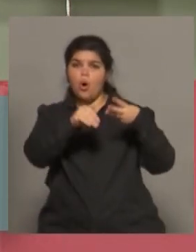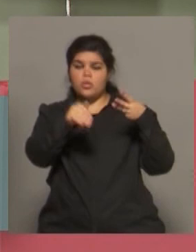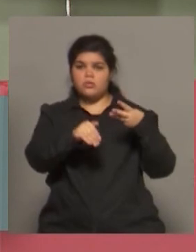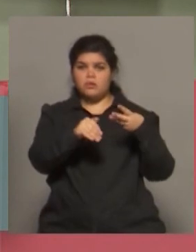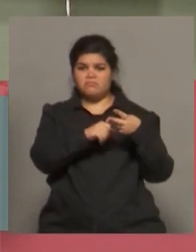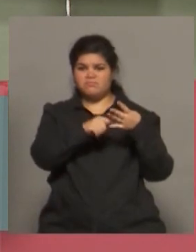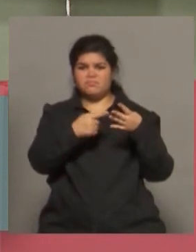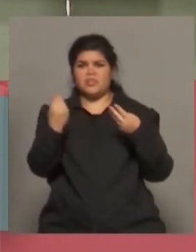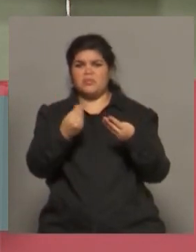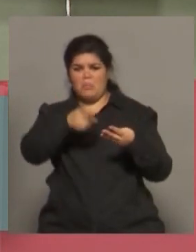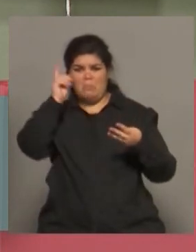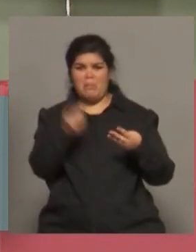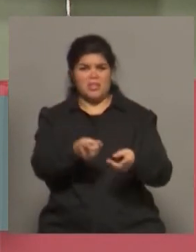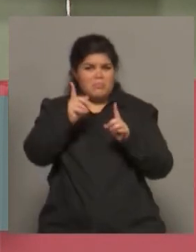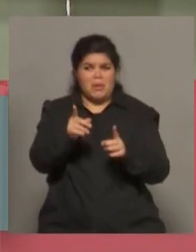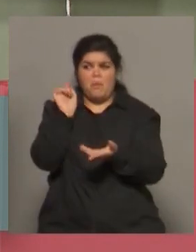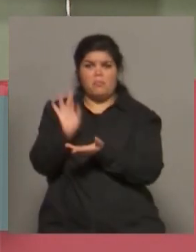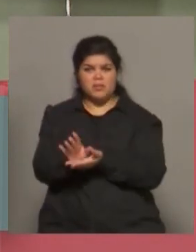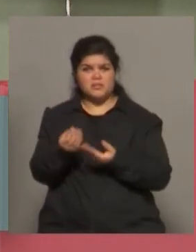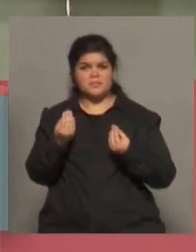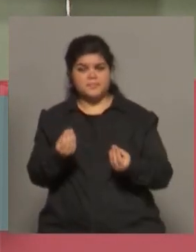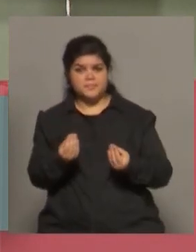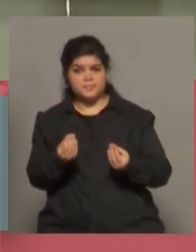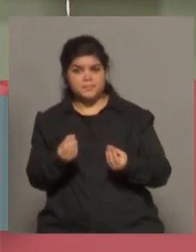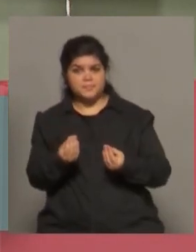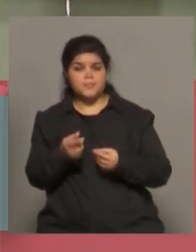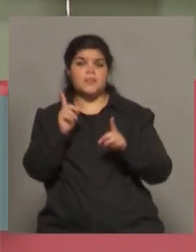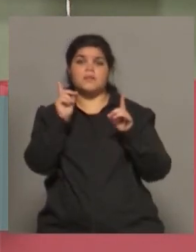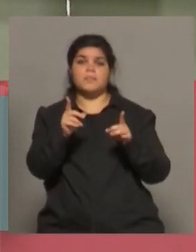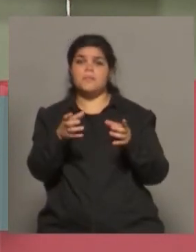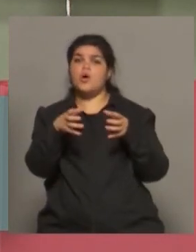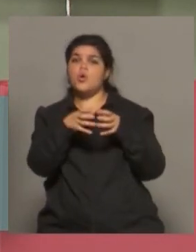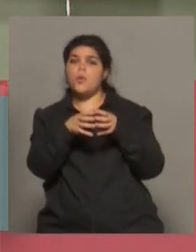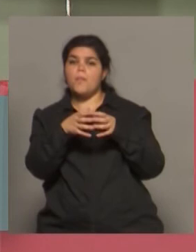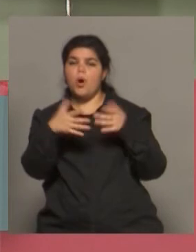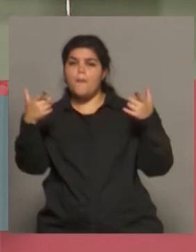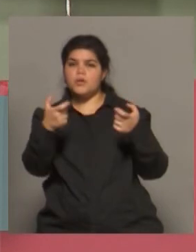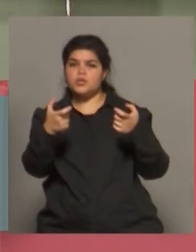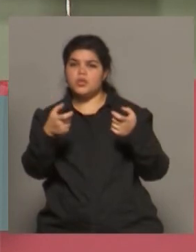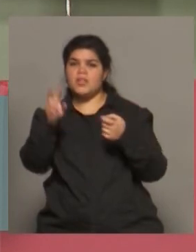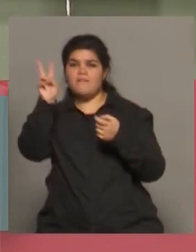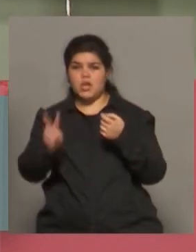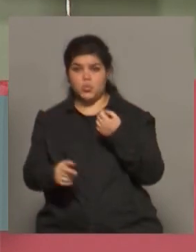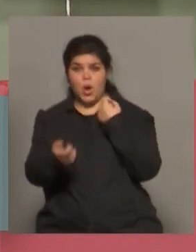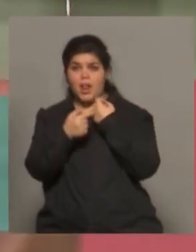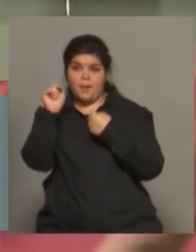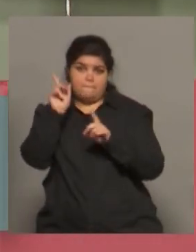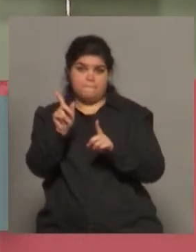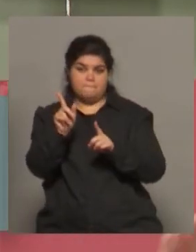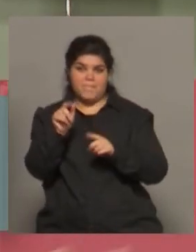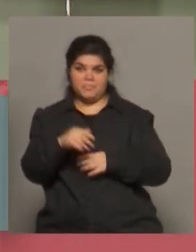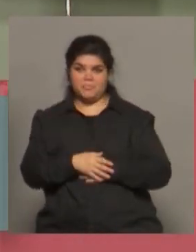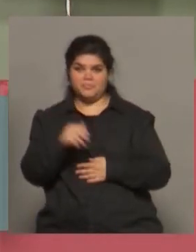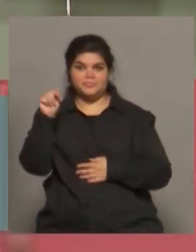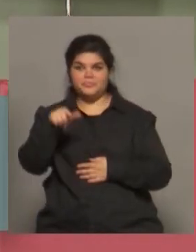completamente arbitrario. Tan arbitrario que hasta incluso la misma oposición venezolana que digamos oposición